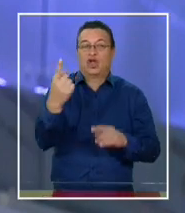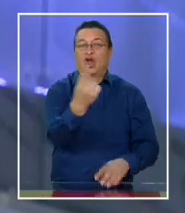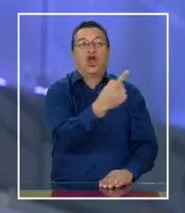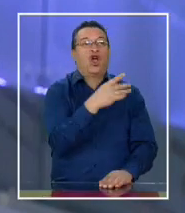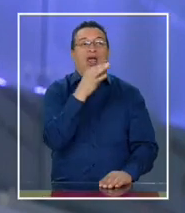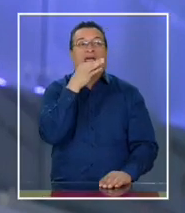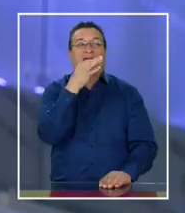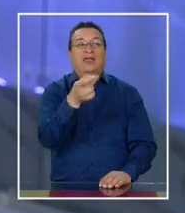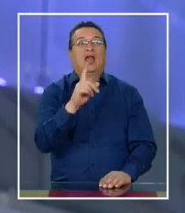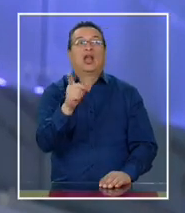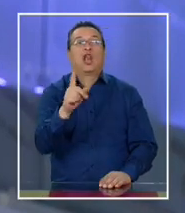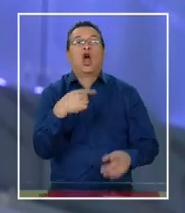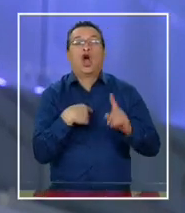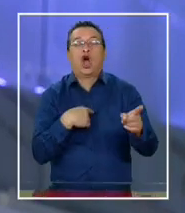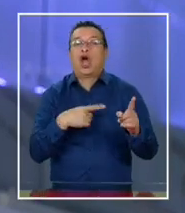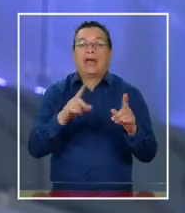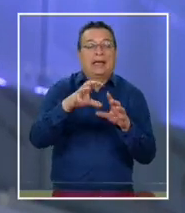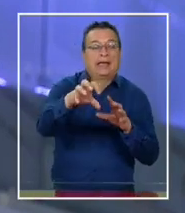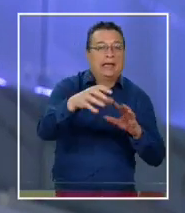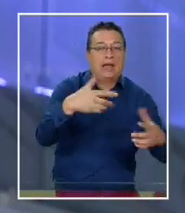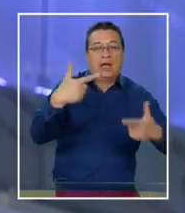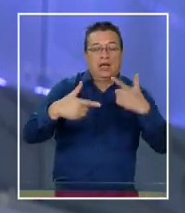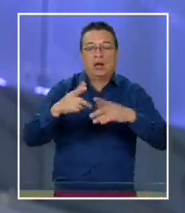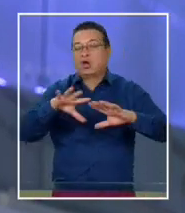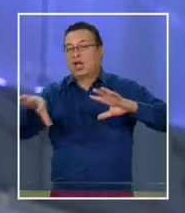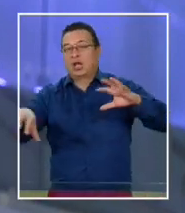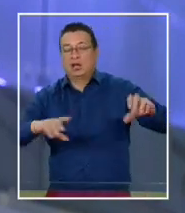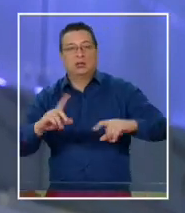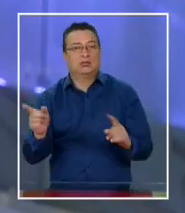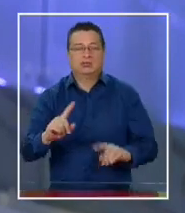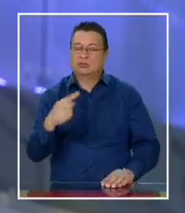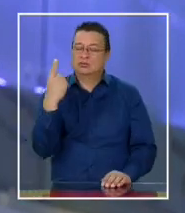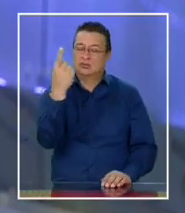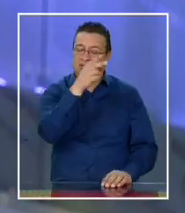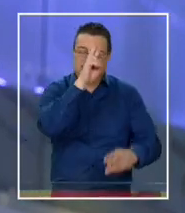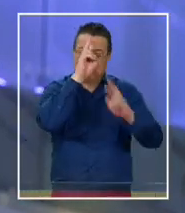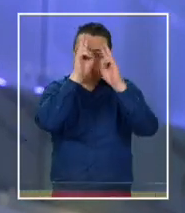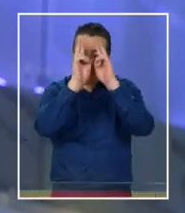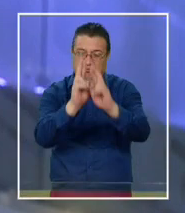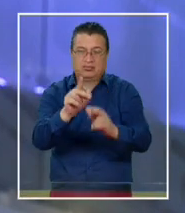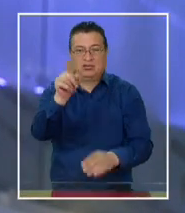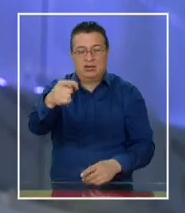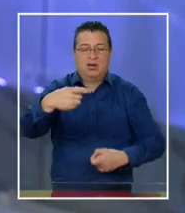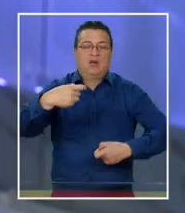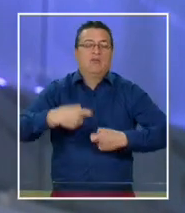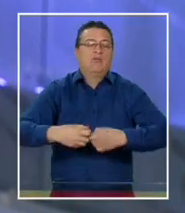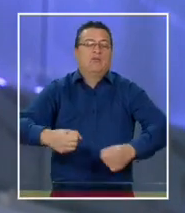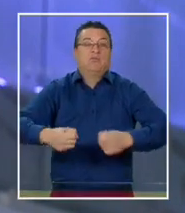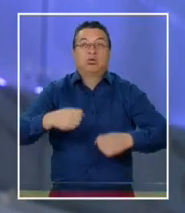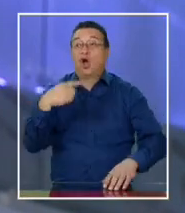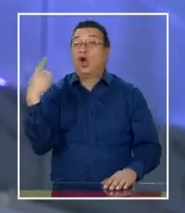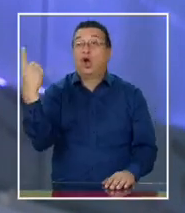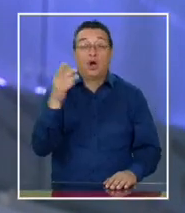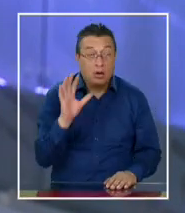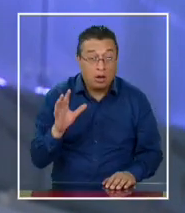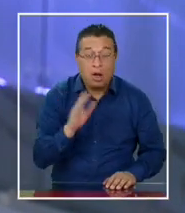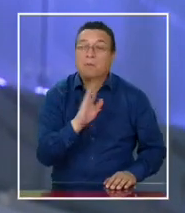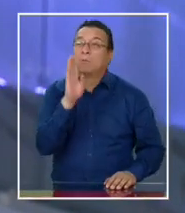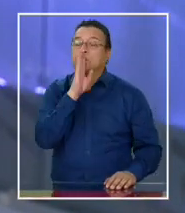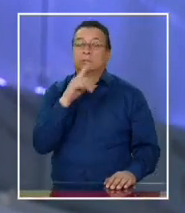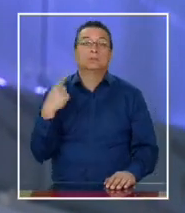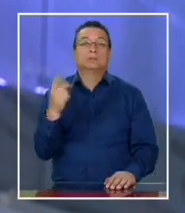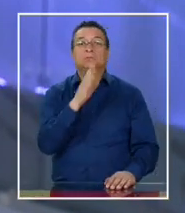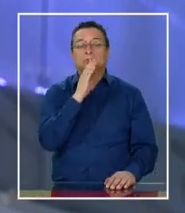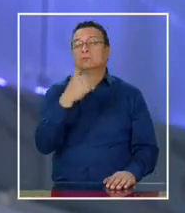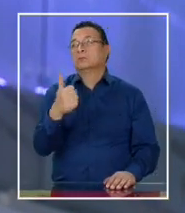podría decir él es de esquí de allá él tiene una transversalidad tiene un reconocimiento tiene una solidez que nadie interprete esto de ninguna otra